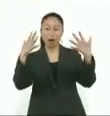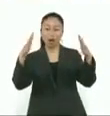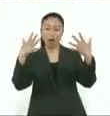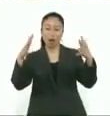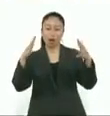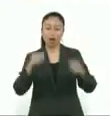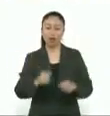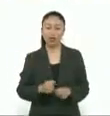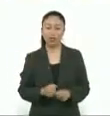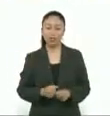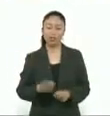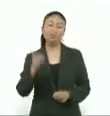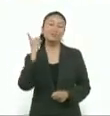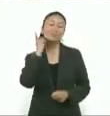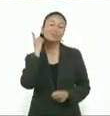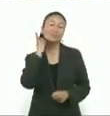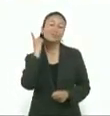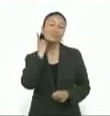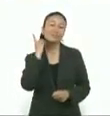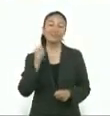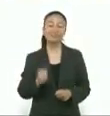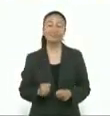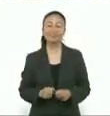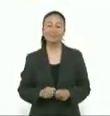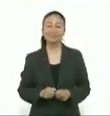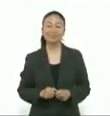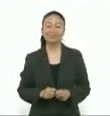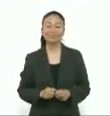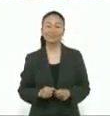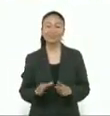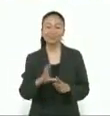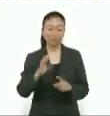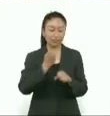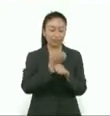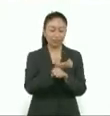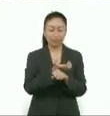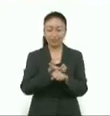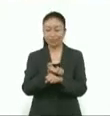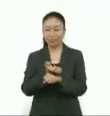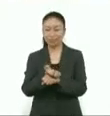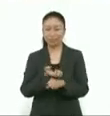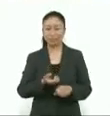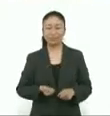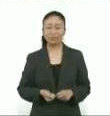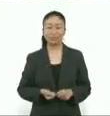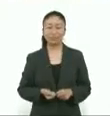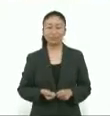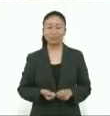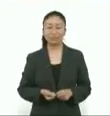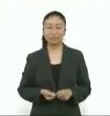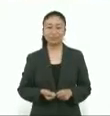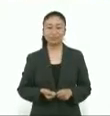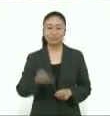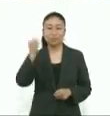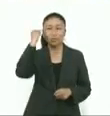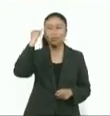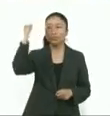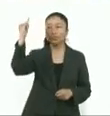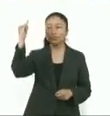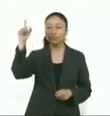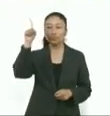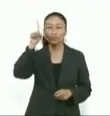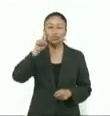Y a las diputadas integrantes de los congresos estatales. Los ideales